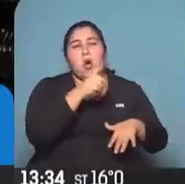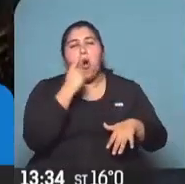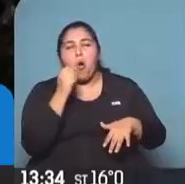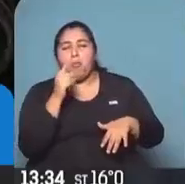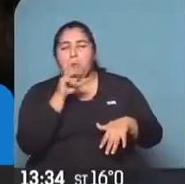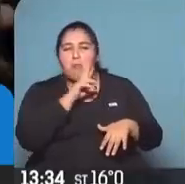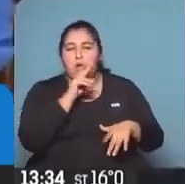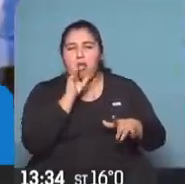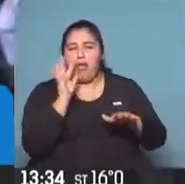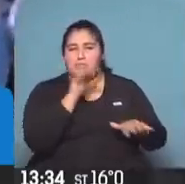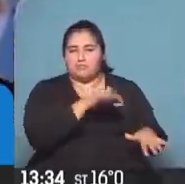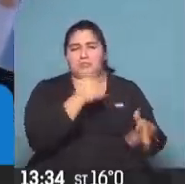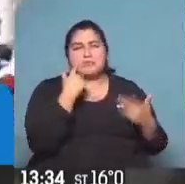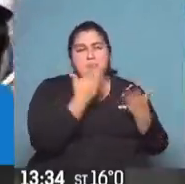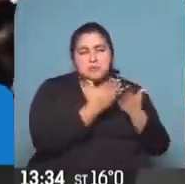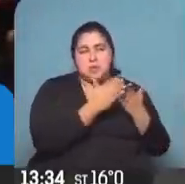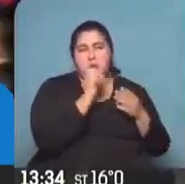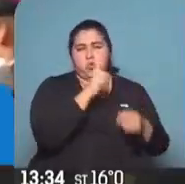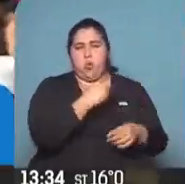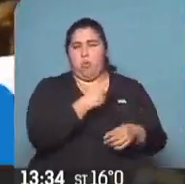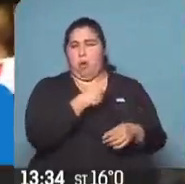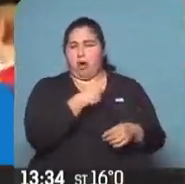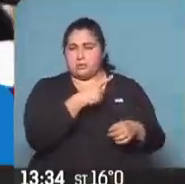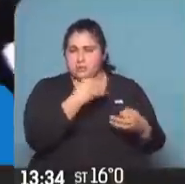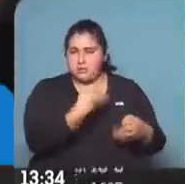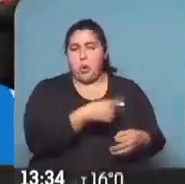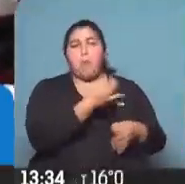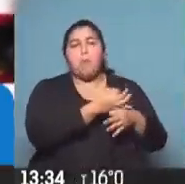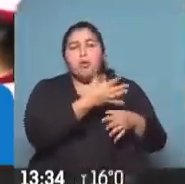la vocación de servicio profesional